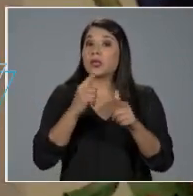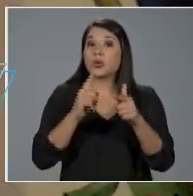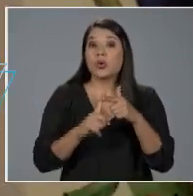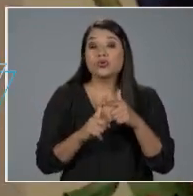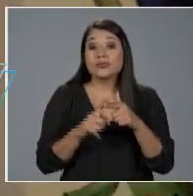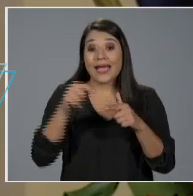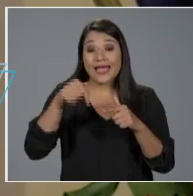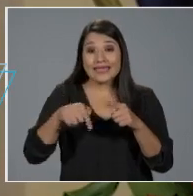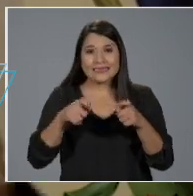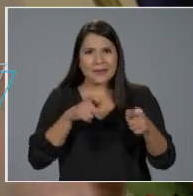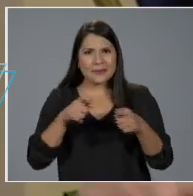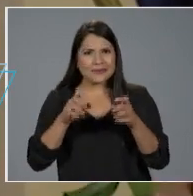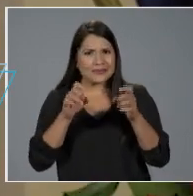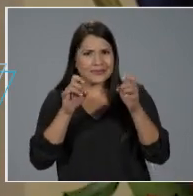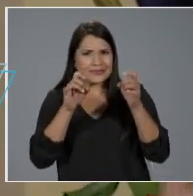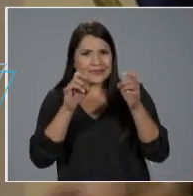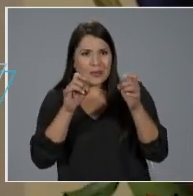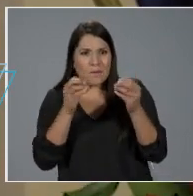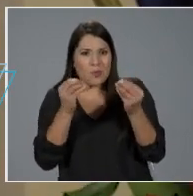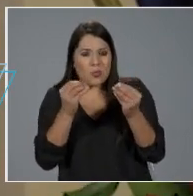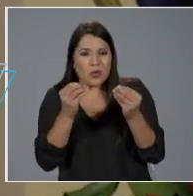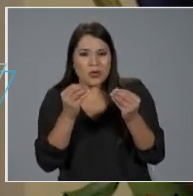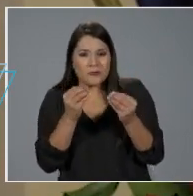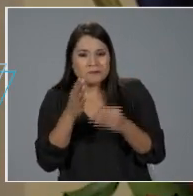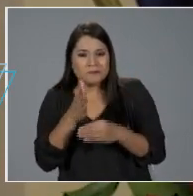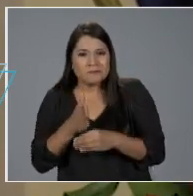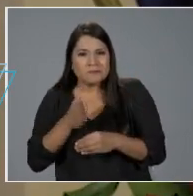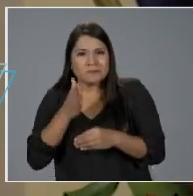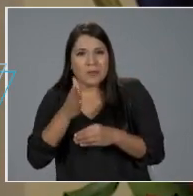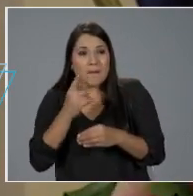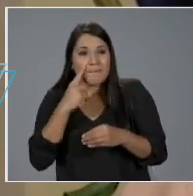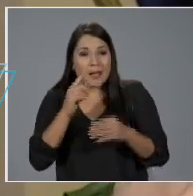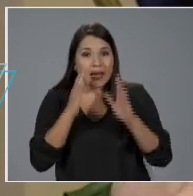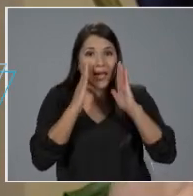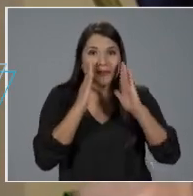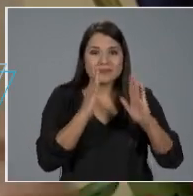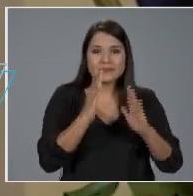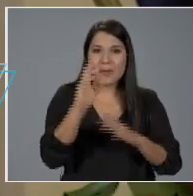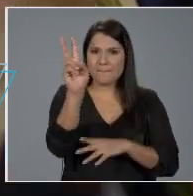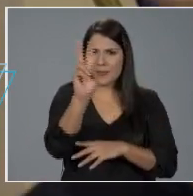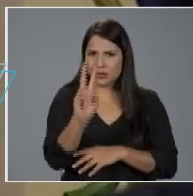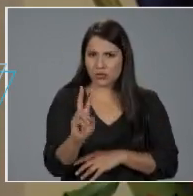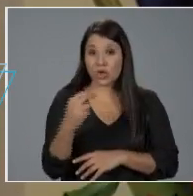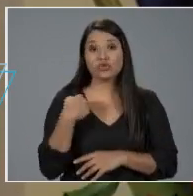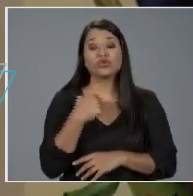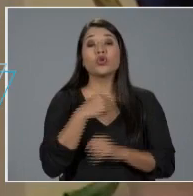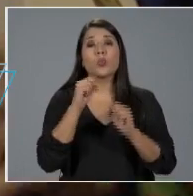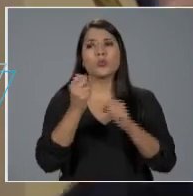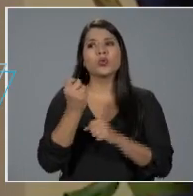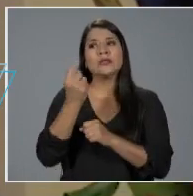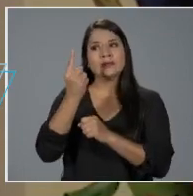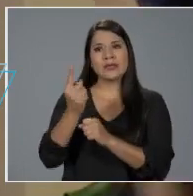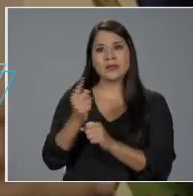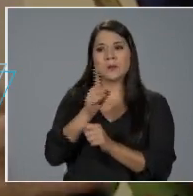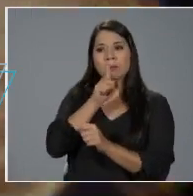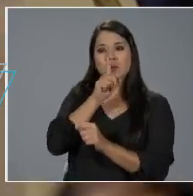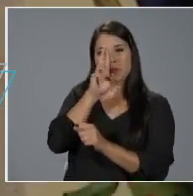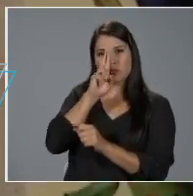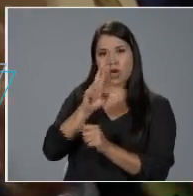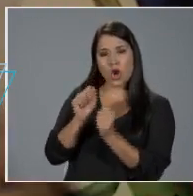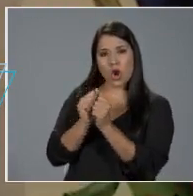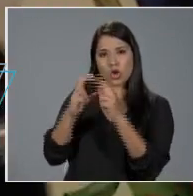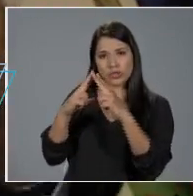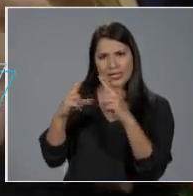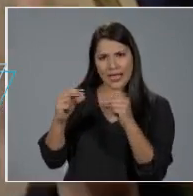que esta administración fue tremendamente tímida en el caso de Venezuela. Uno puede entender que sea tímida con Nicaragua, porque somos de